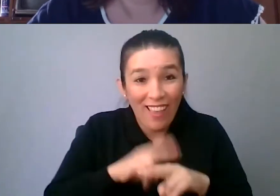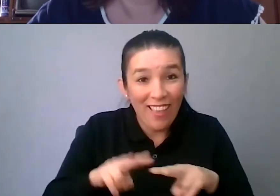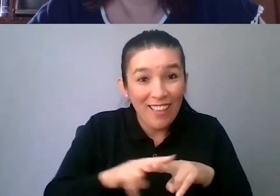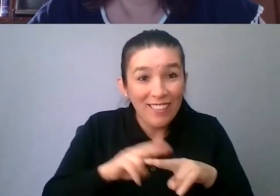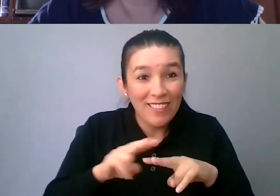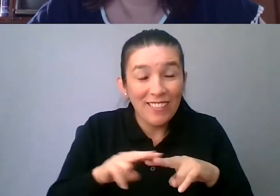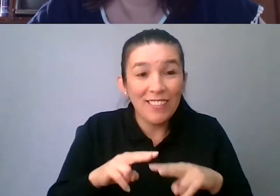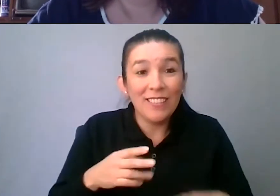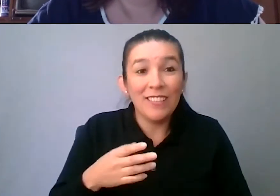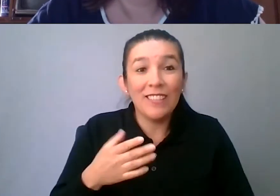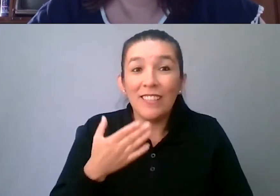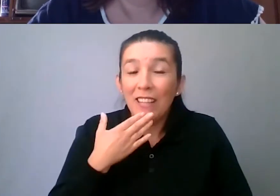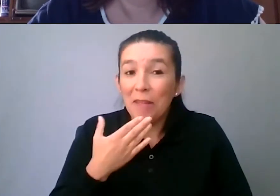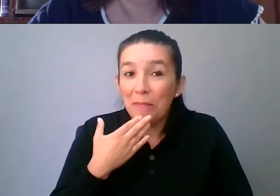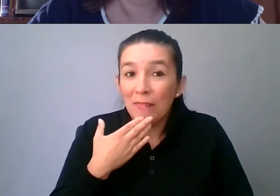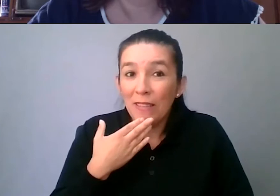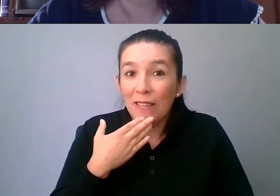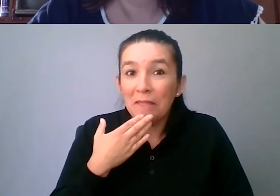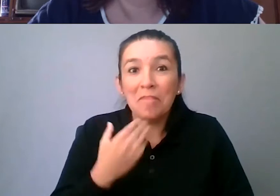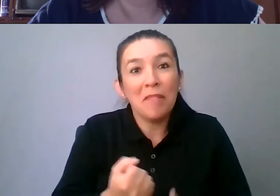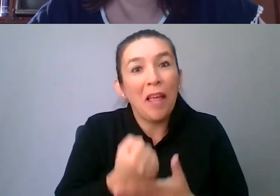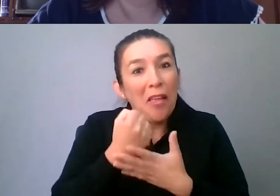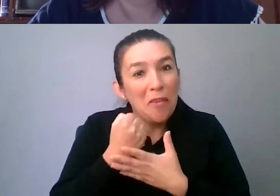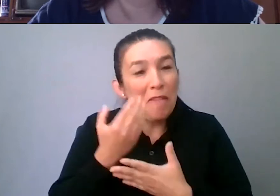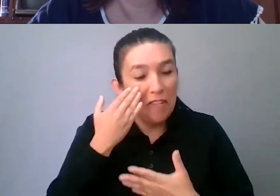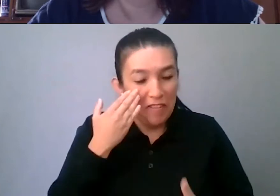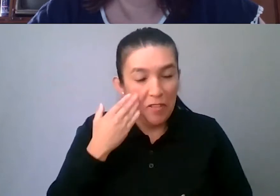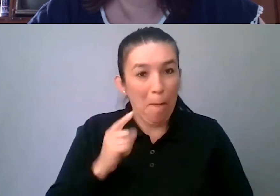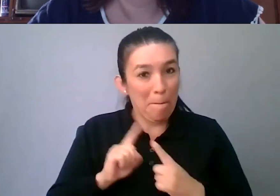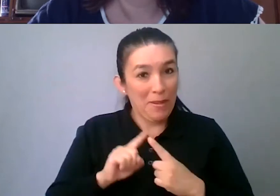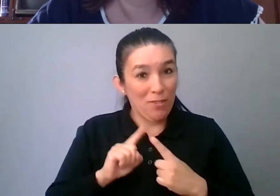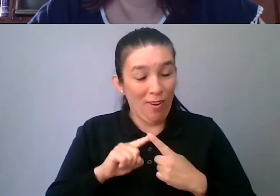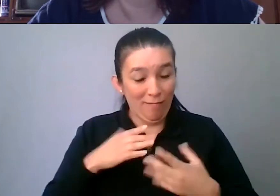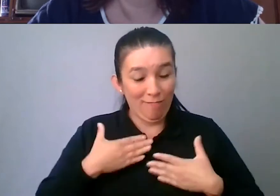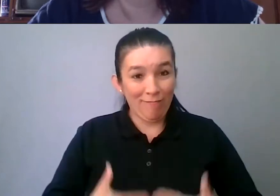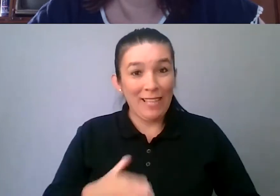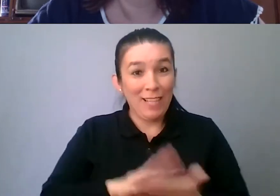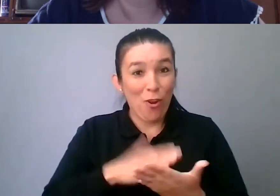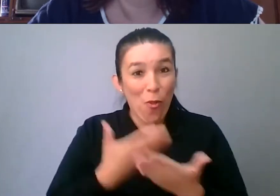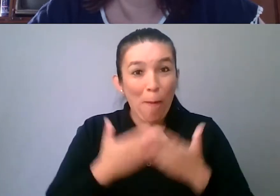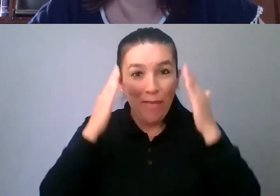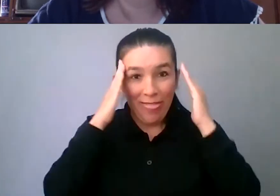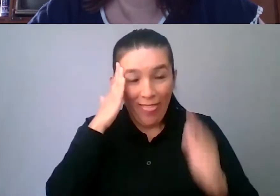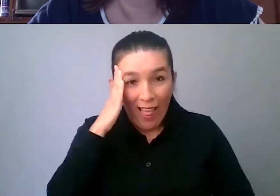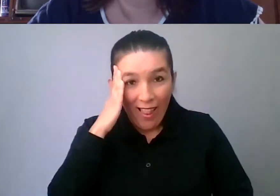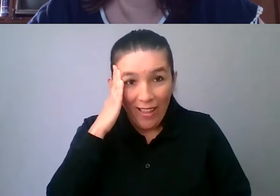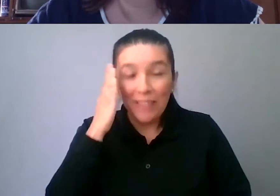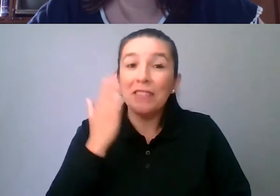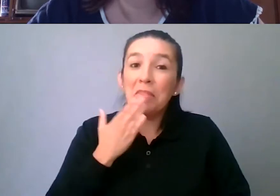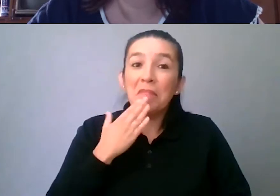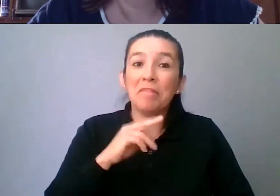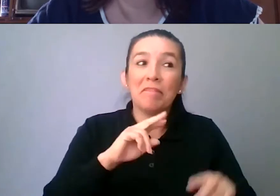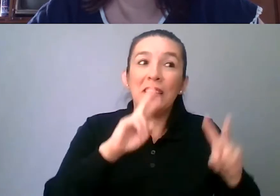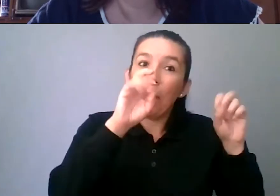claro, conjuntamente a eso, tener un beneficio personal en la salud mental, por ejemplo, en lo